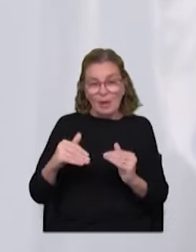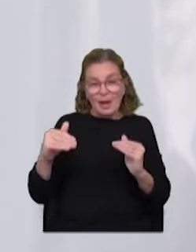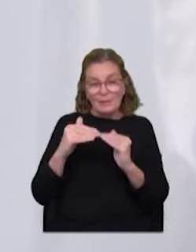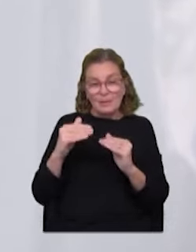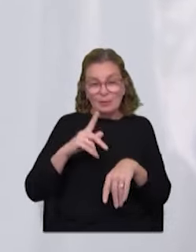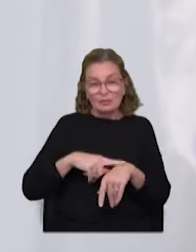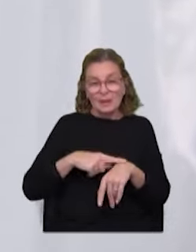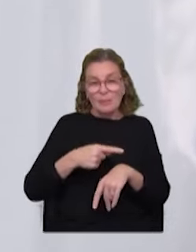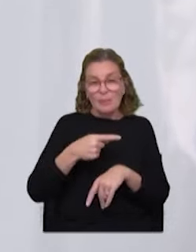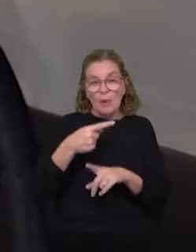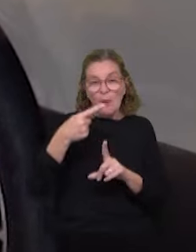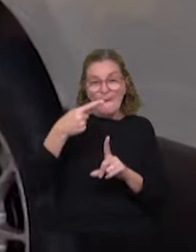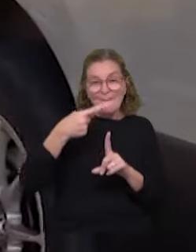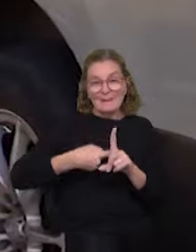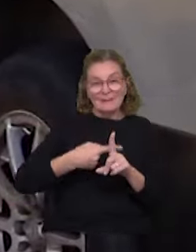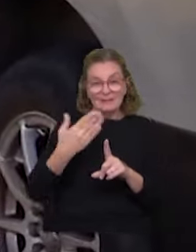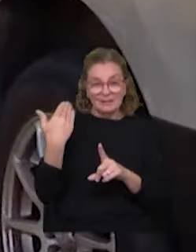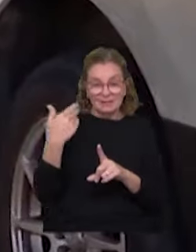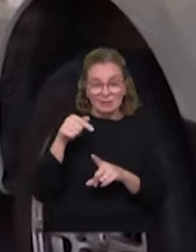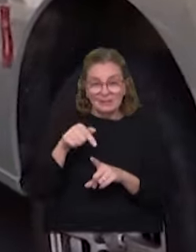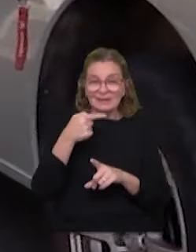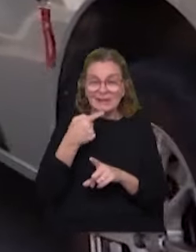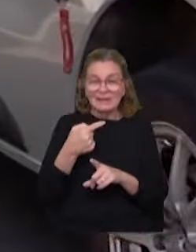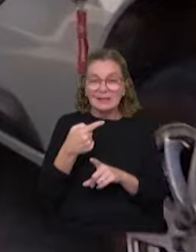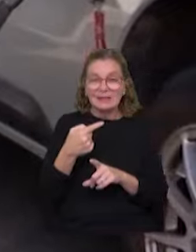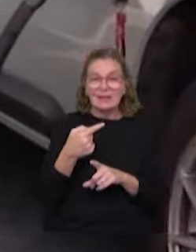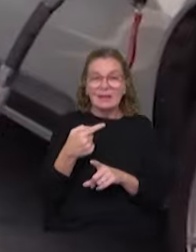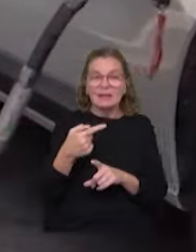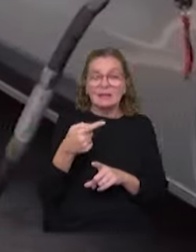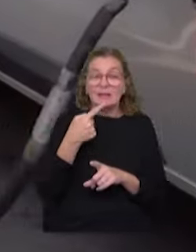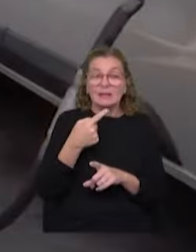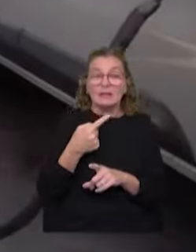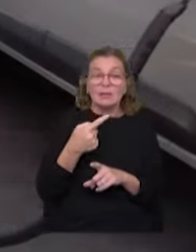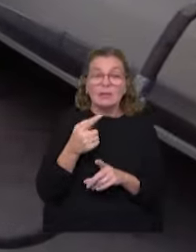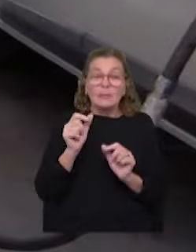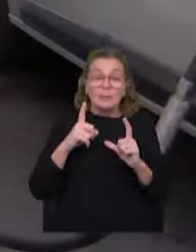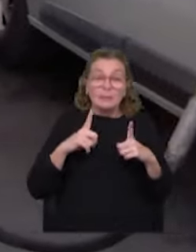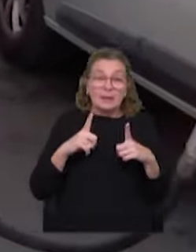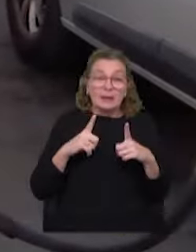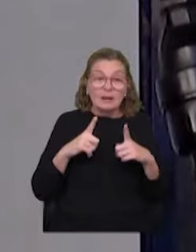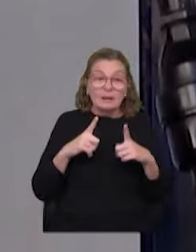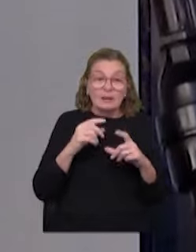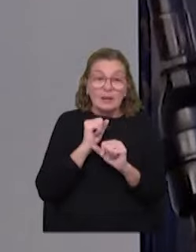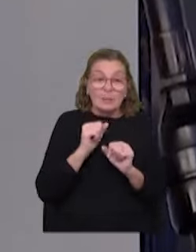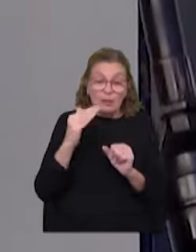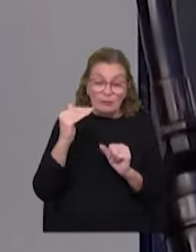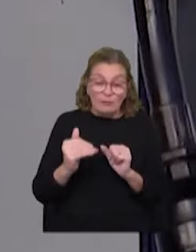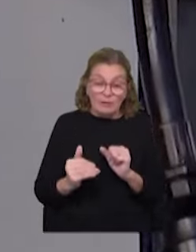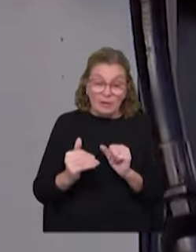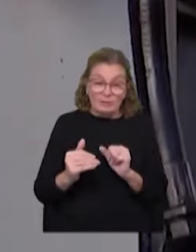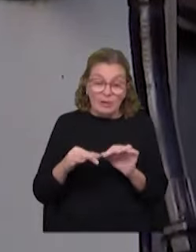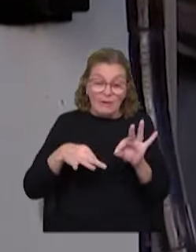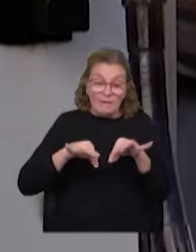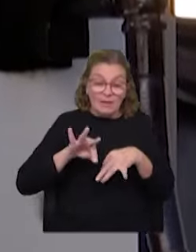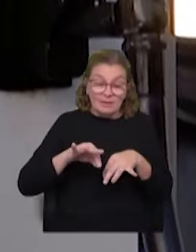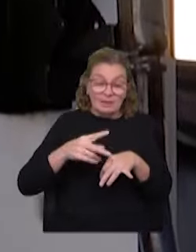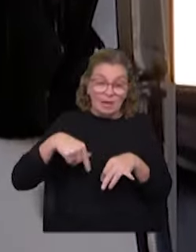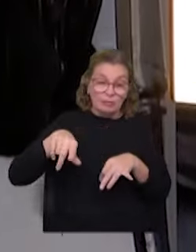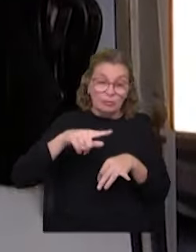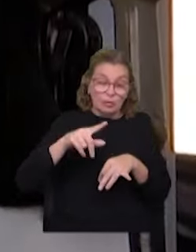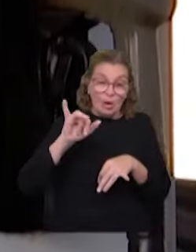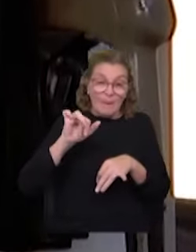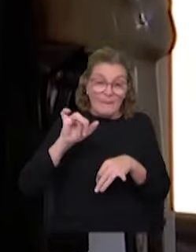del mes anterior a partir de este dato fuentes de sector productivo dijeron tener la expectativa de que pueda haber una baja del precio de venta al público a partir